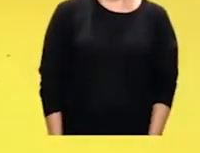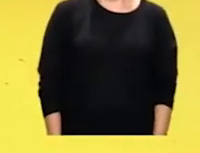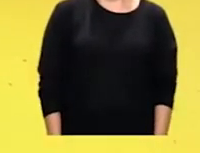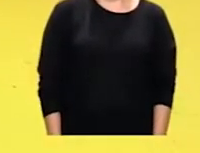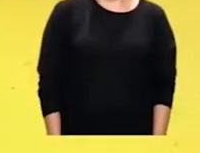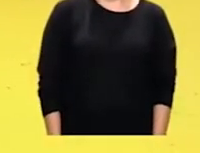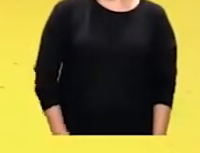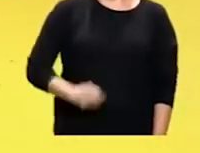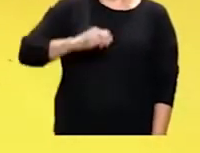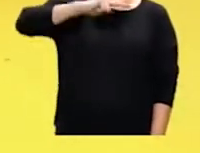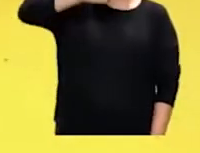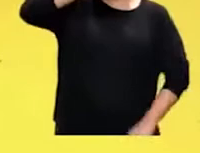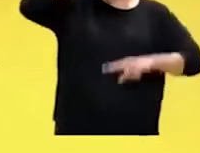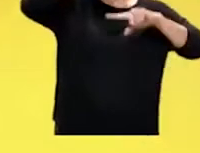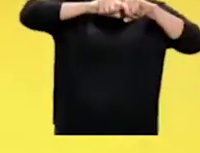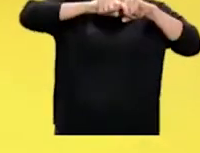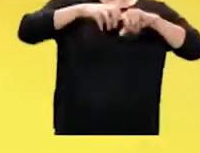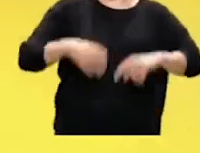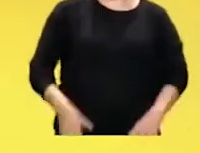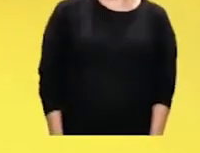Ahora vamos con el tercer puesto.